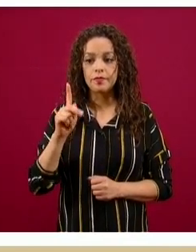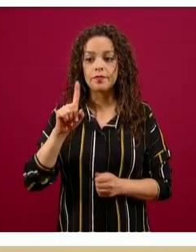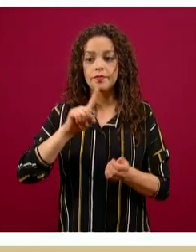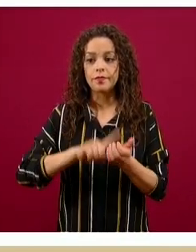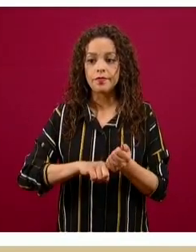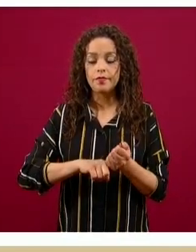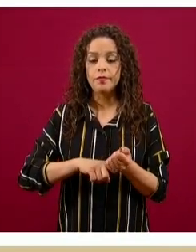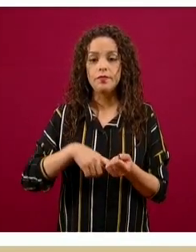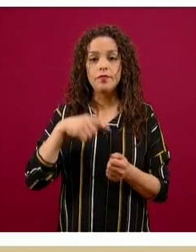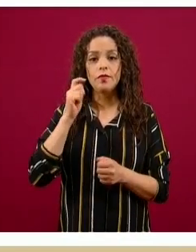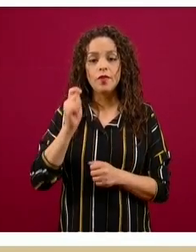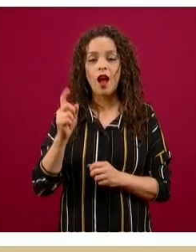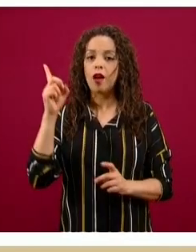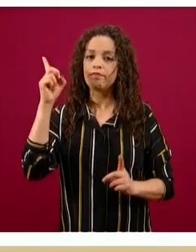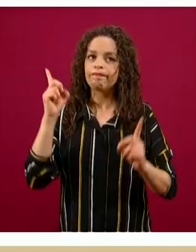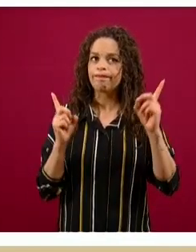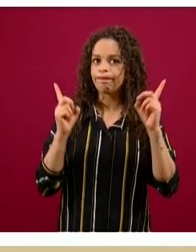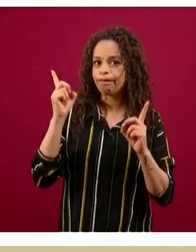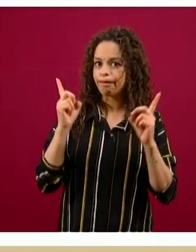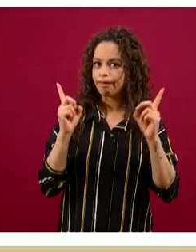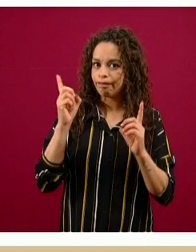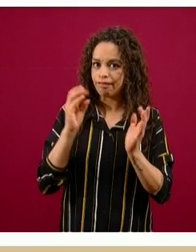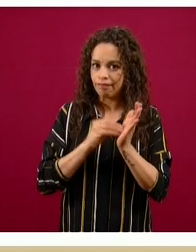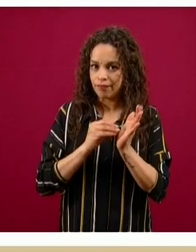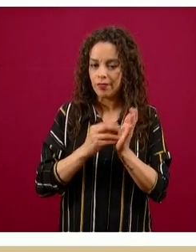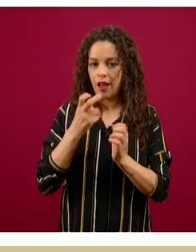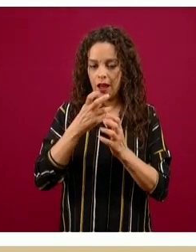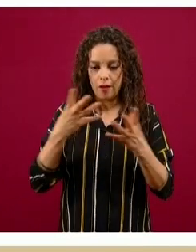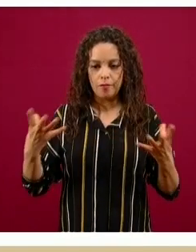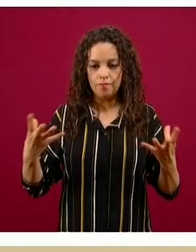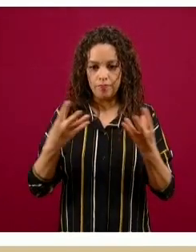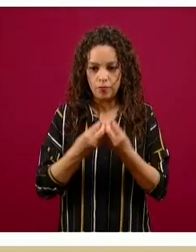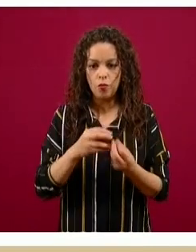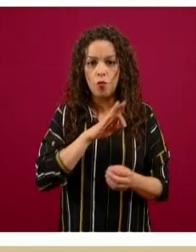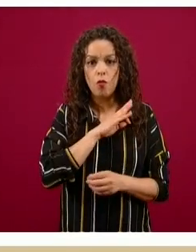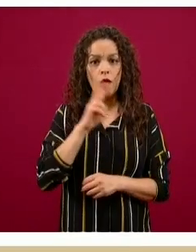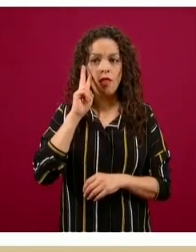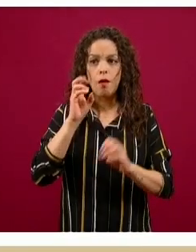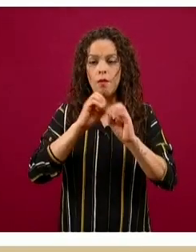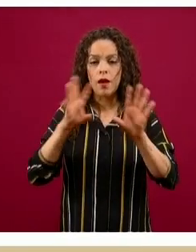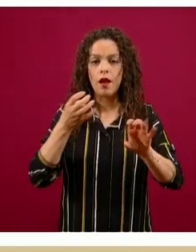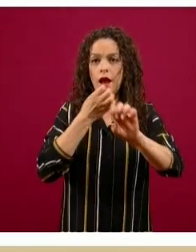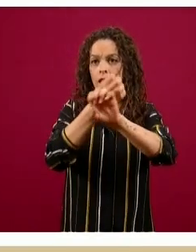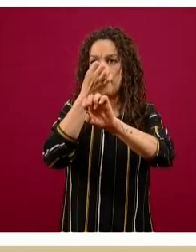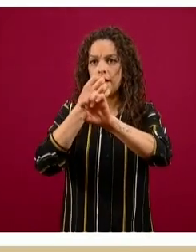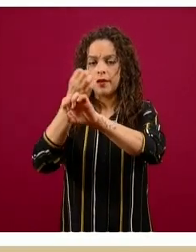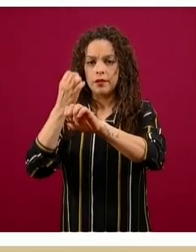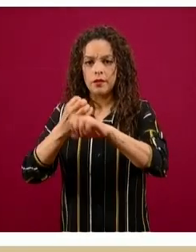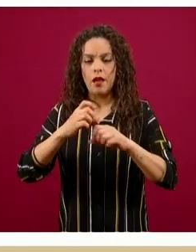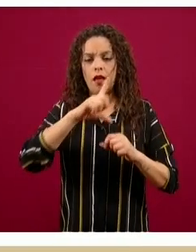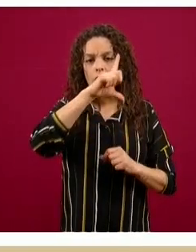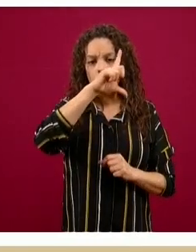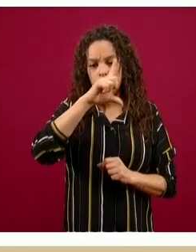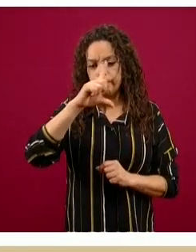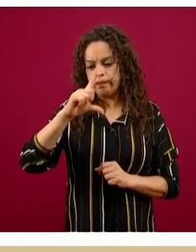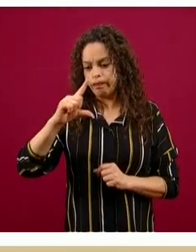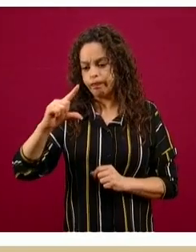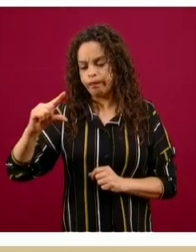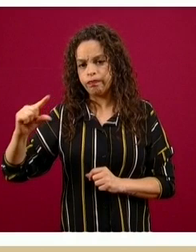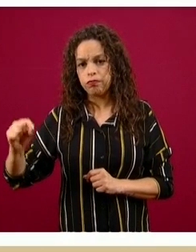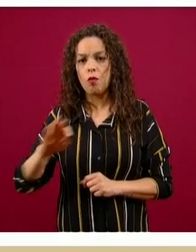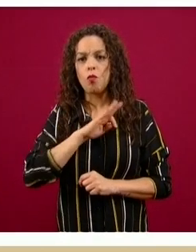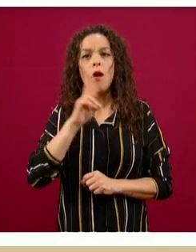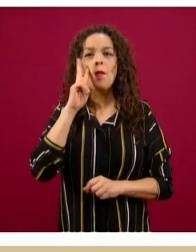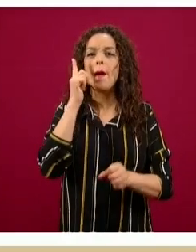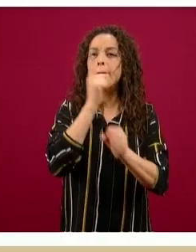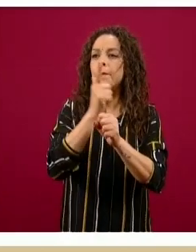de sospechosos, y los vemos también distribuidos por entidad federativa para poder identificar en dónde están